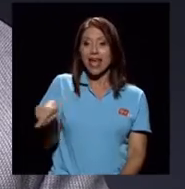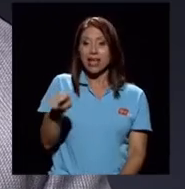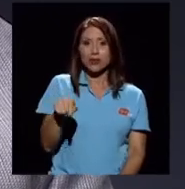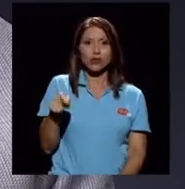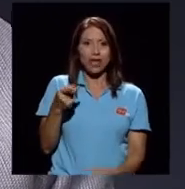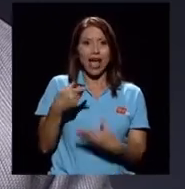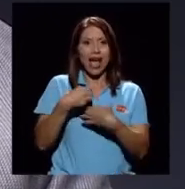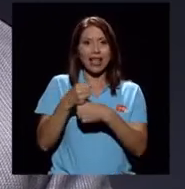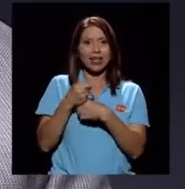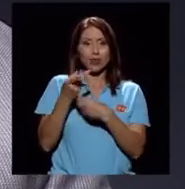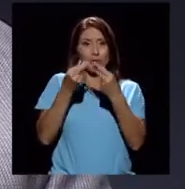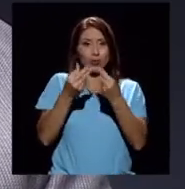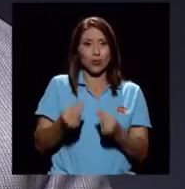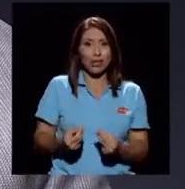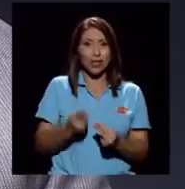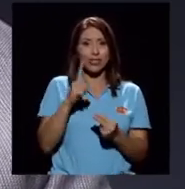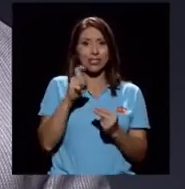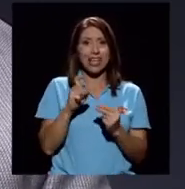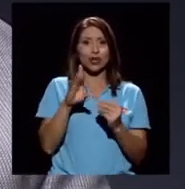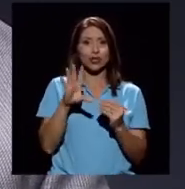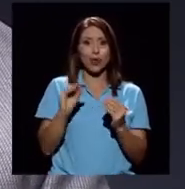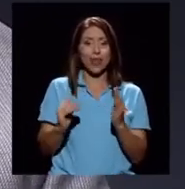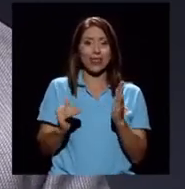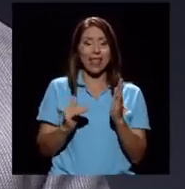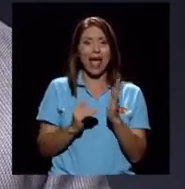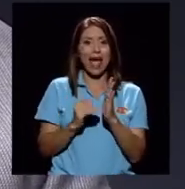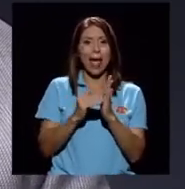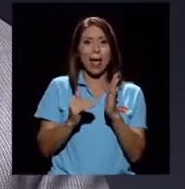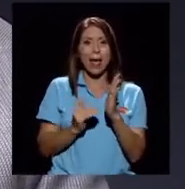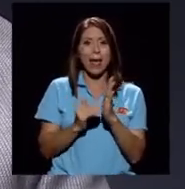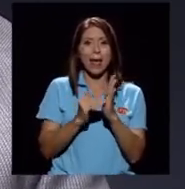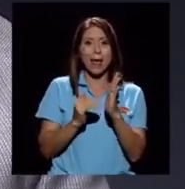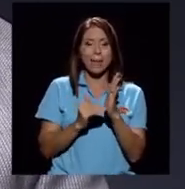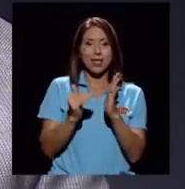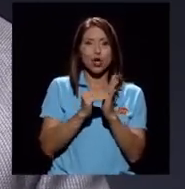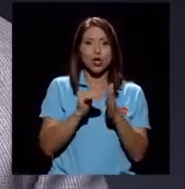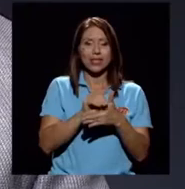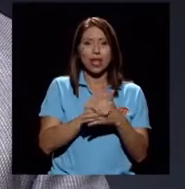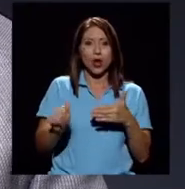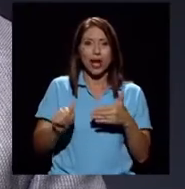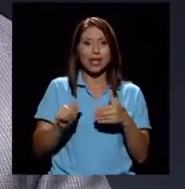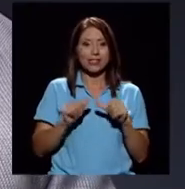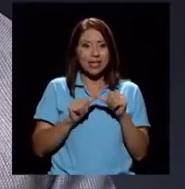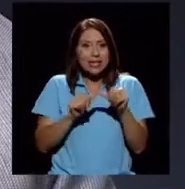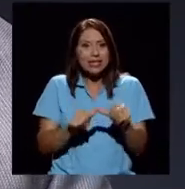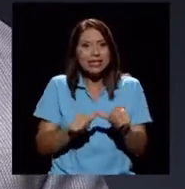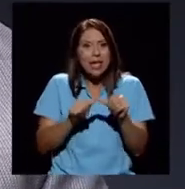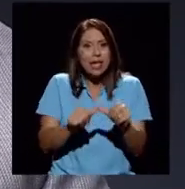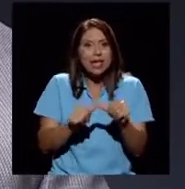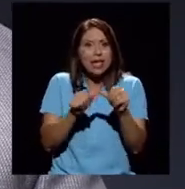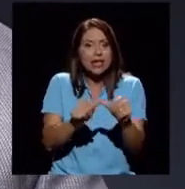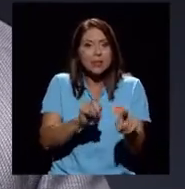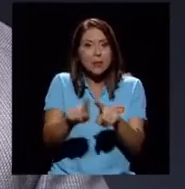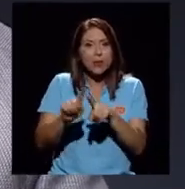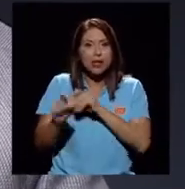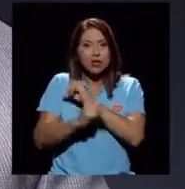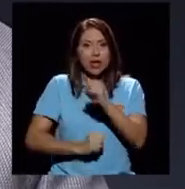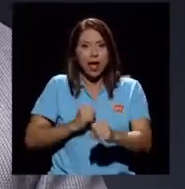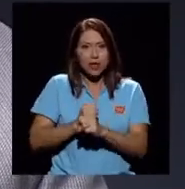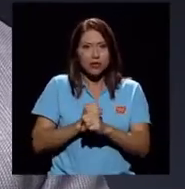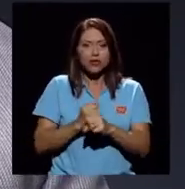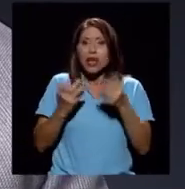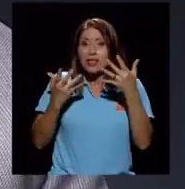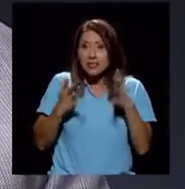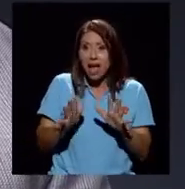iniciativa 150 billones de dólares y a seguir a ese ritmo por varios años de hecho han identificado a proyectos